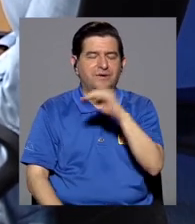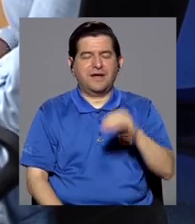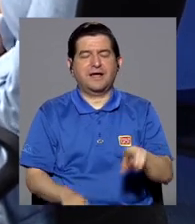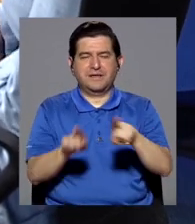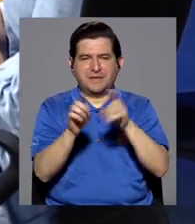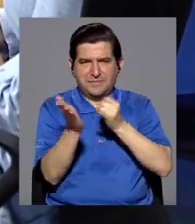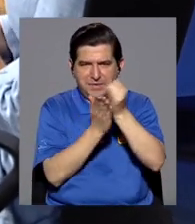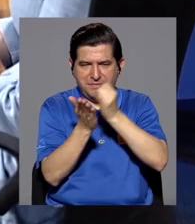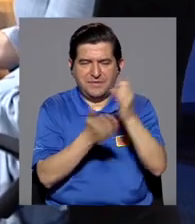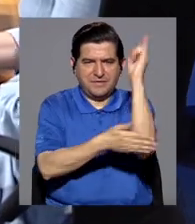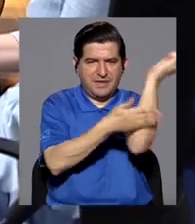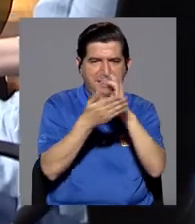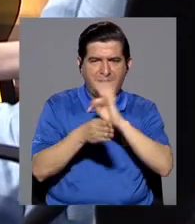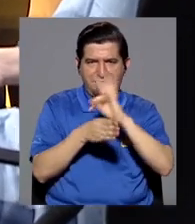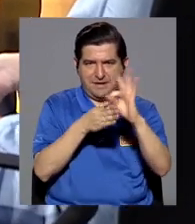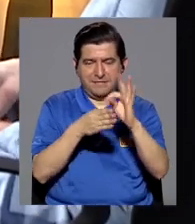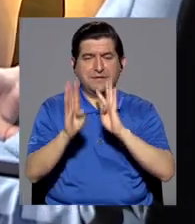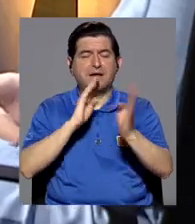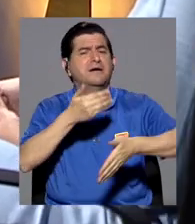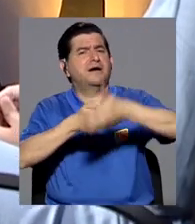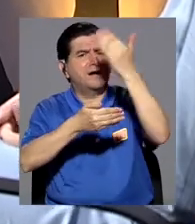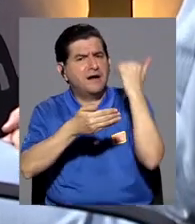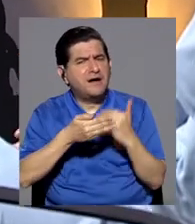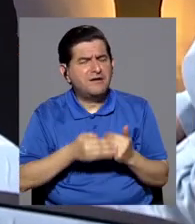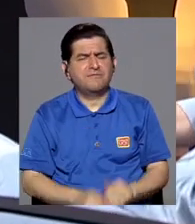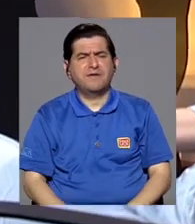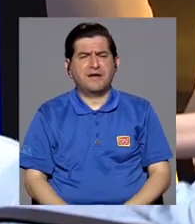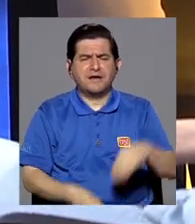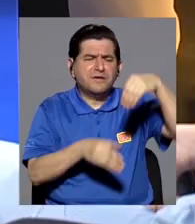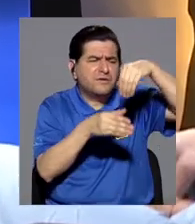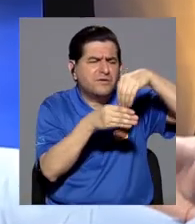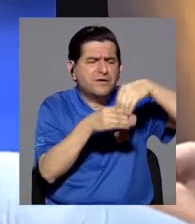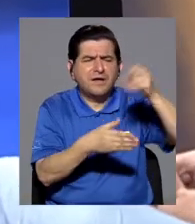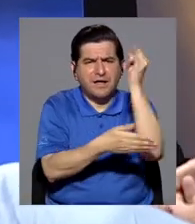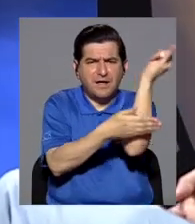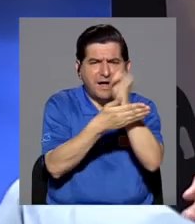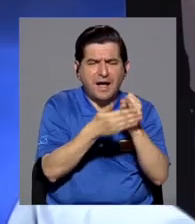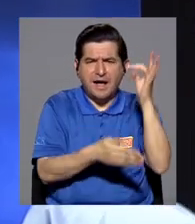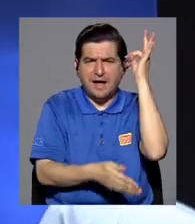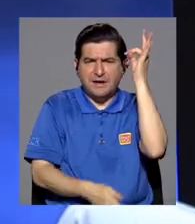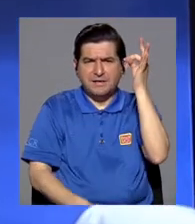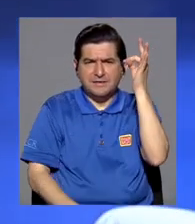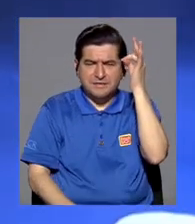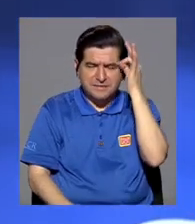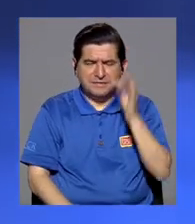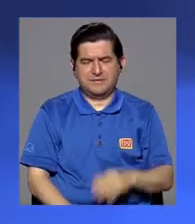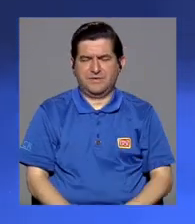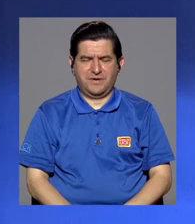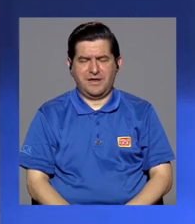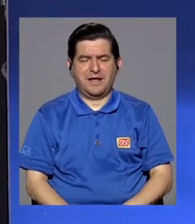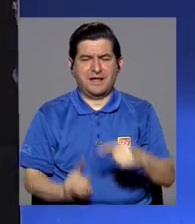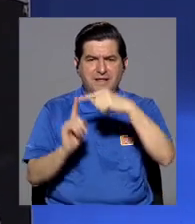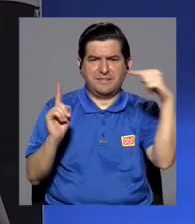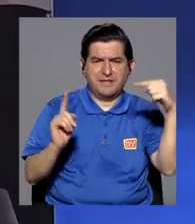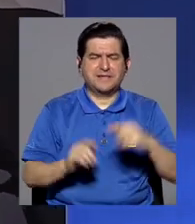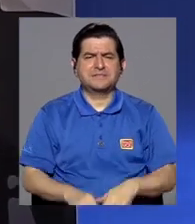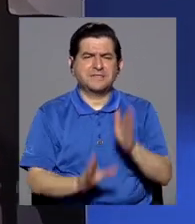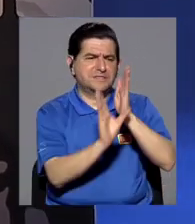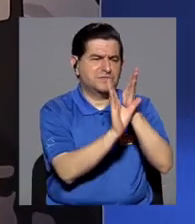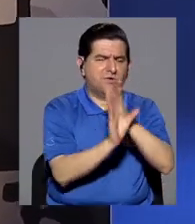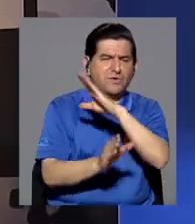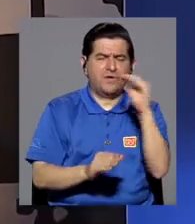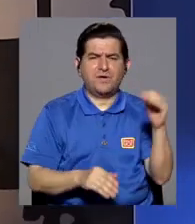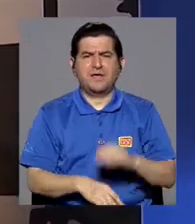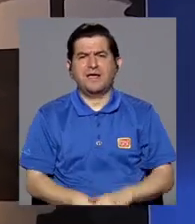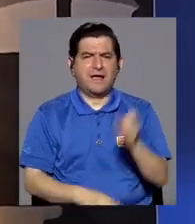terapia maricris estábamos conversando sobre cómo se nutre la arteterapia de saberes como la psicología y el arte